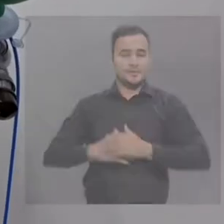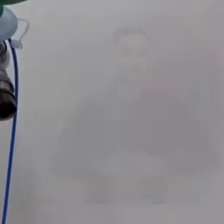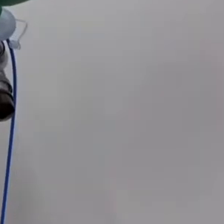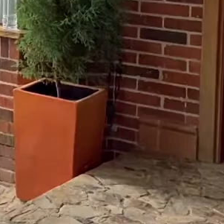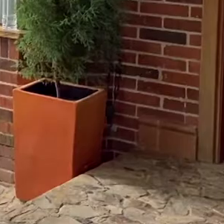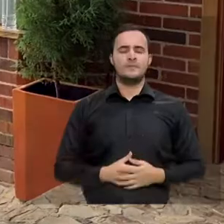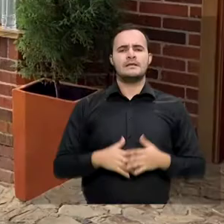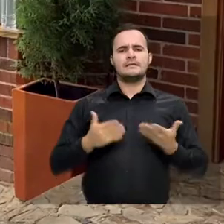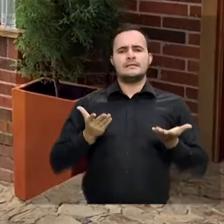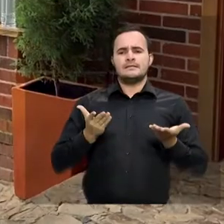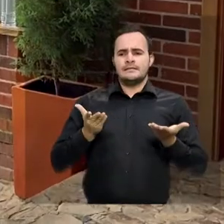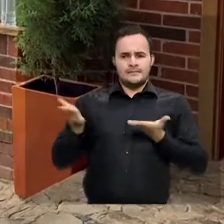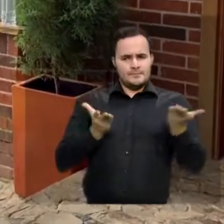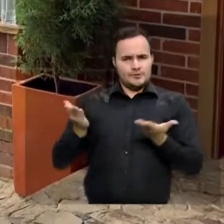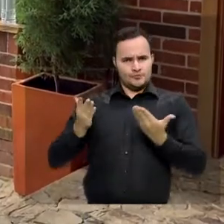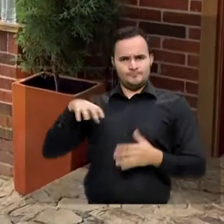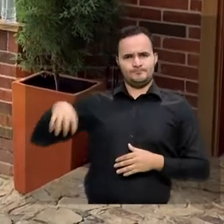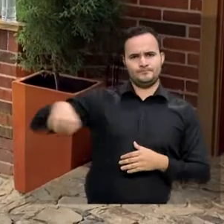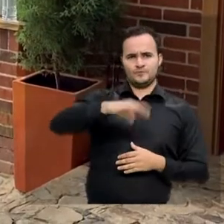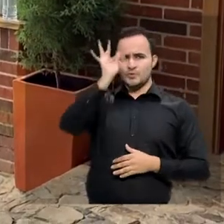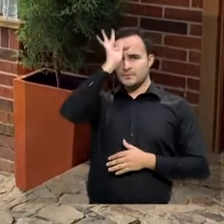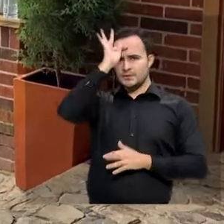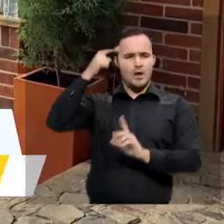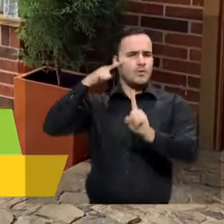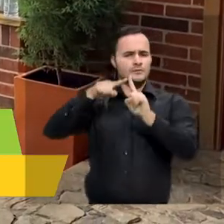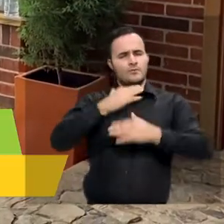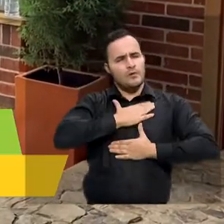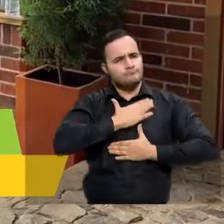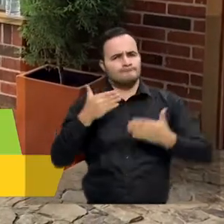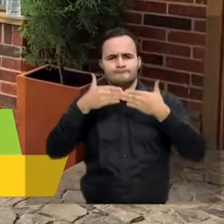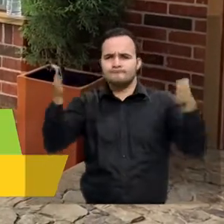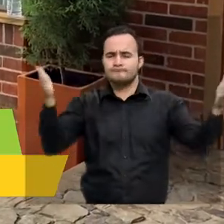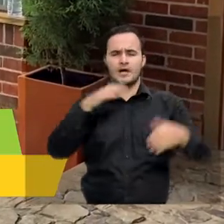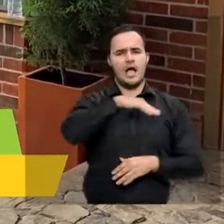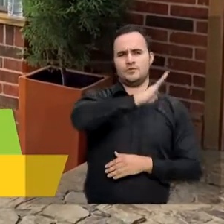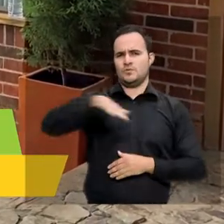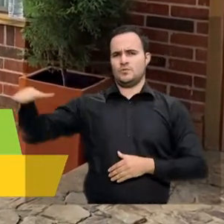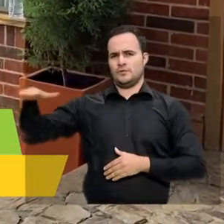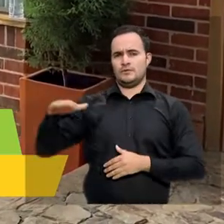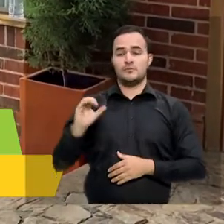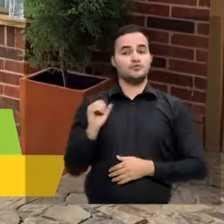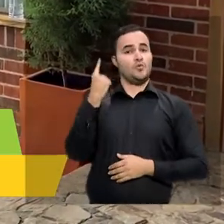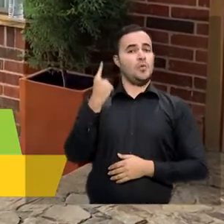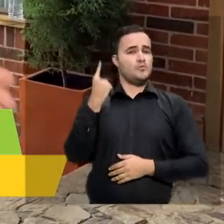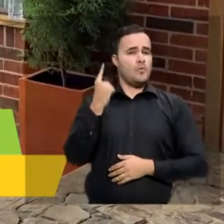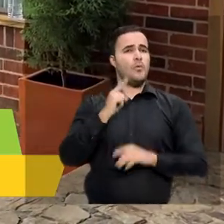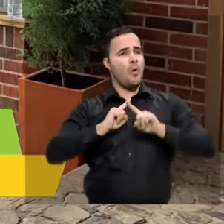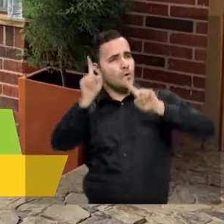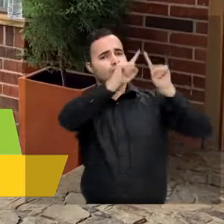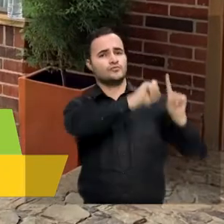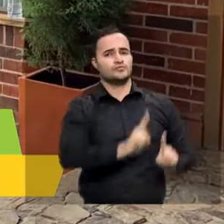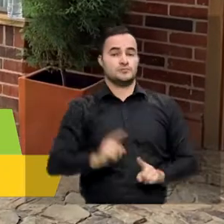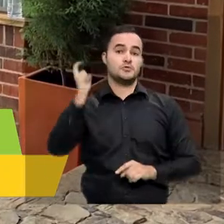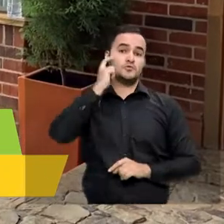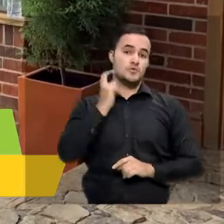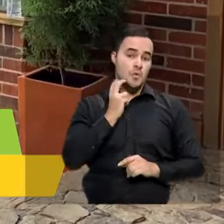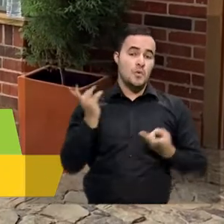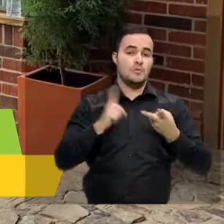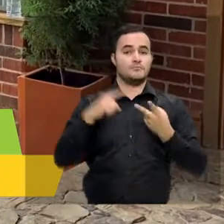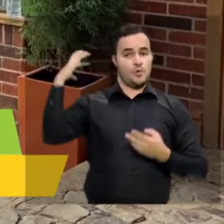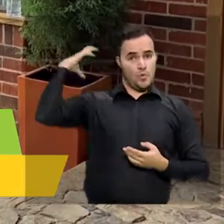equipos. La red de salud de la ciudad de Medellín está no solo dispuesta a atender a toda Antioquia, sino a varias regiones del país, al